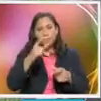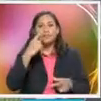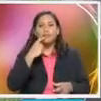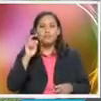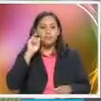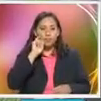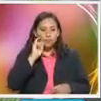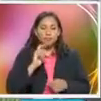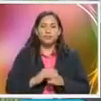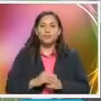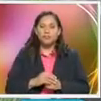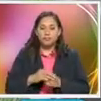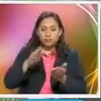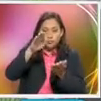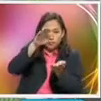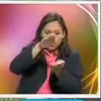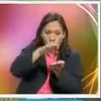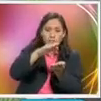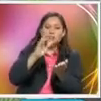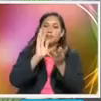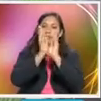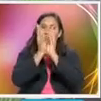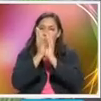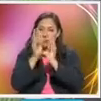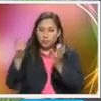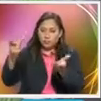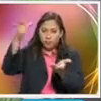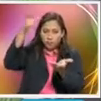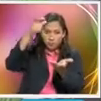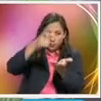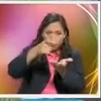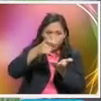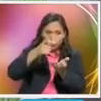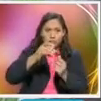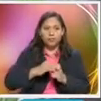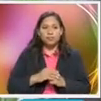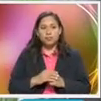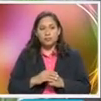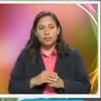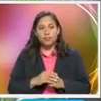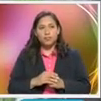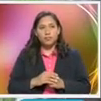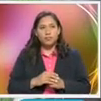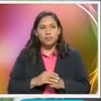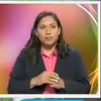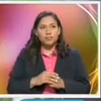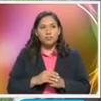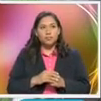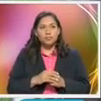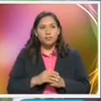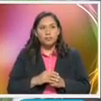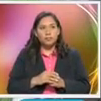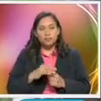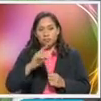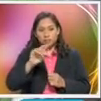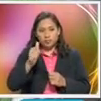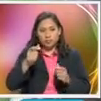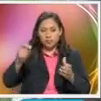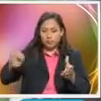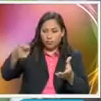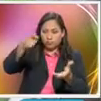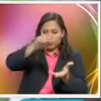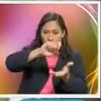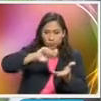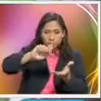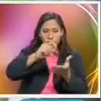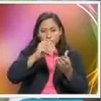bien. Piña. otra rebanada de piña, ¿sí? Hecho. Otra pasadita, échale Otra de salsa. pasadita.